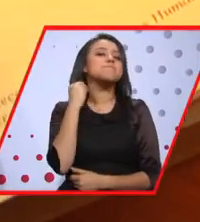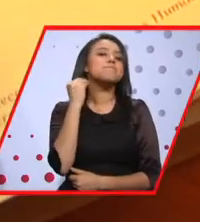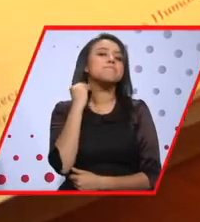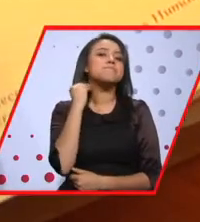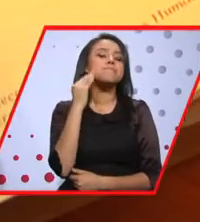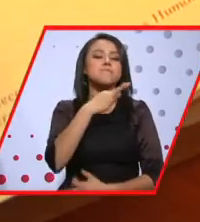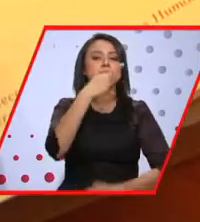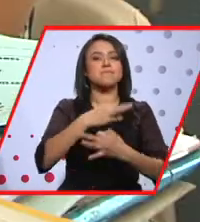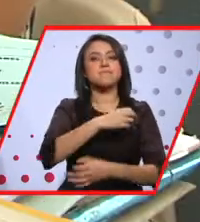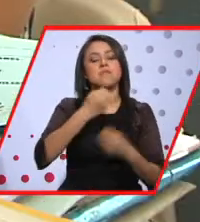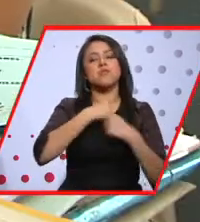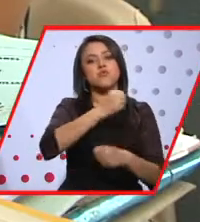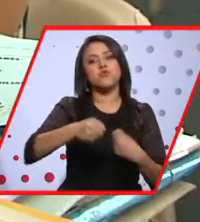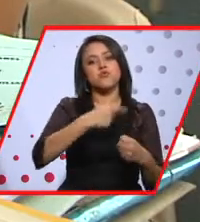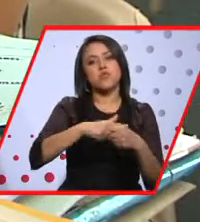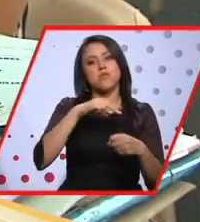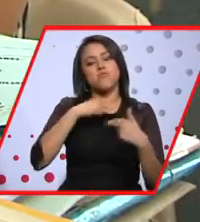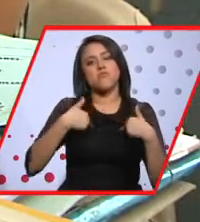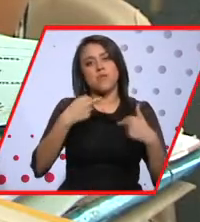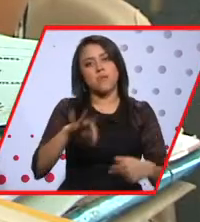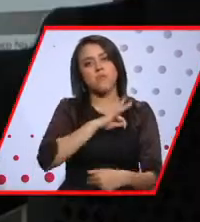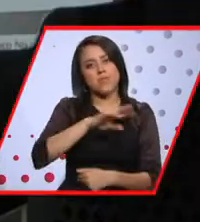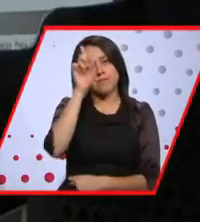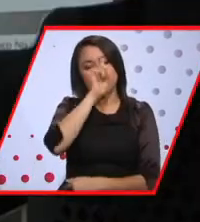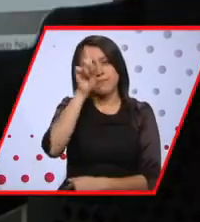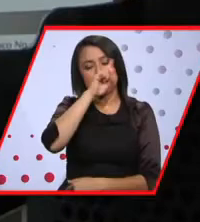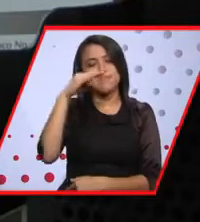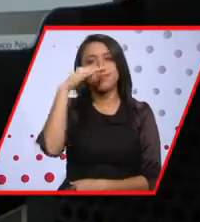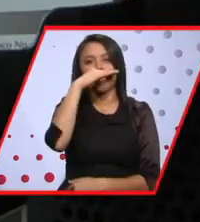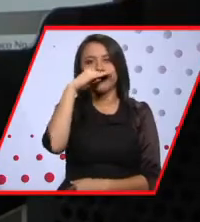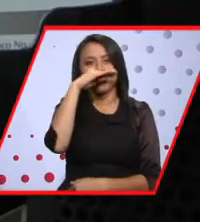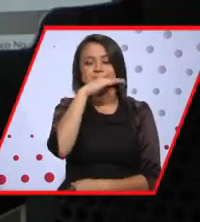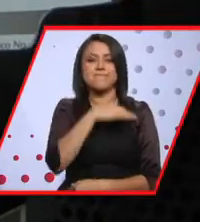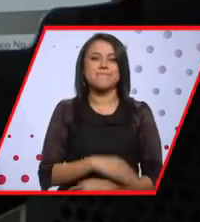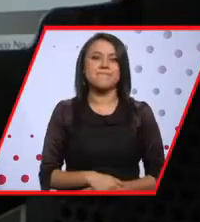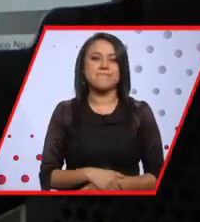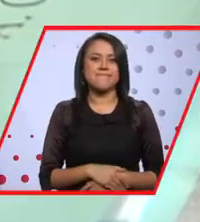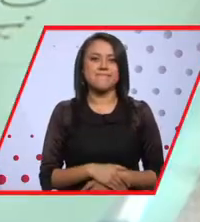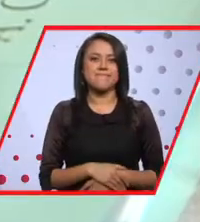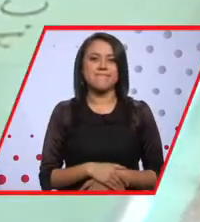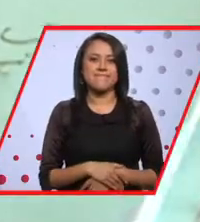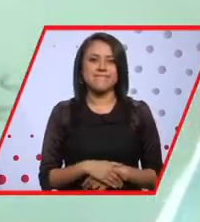justicia social y humana brindarán asesoría legal de manera gratuita.